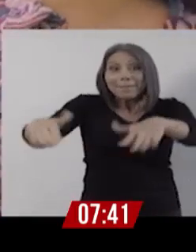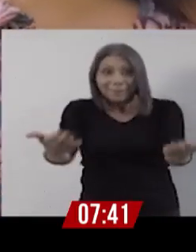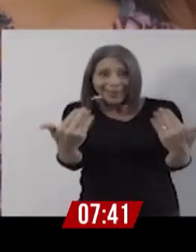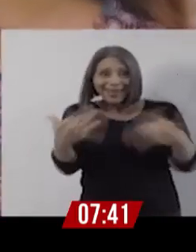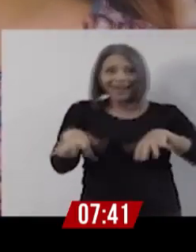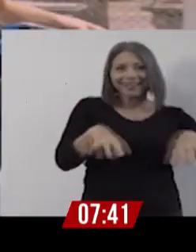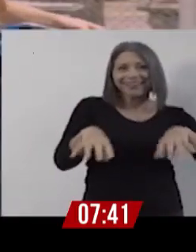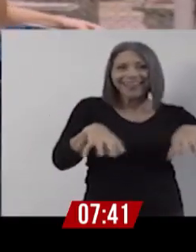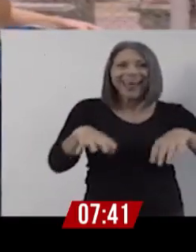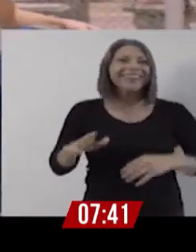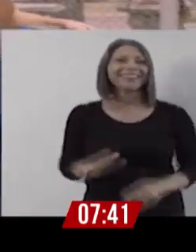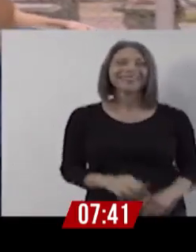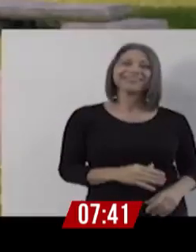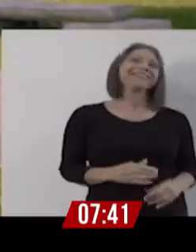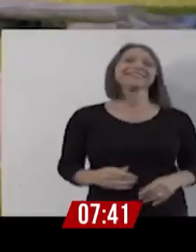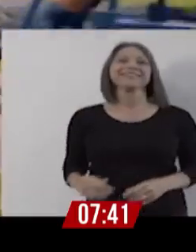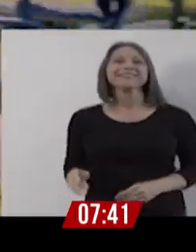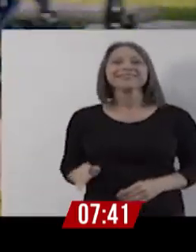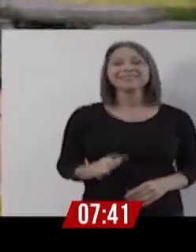¡Vengan a la actividad!